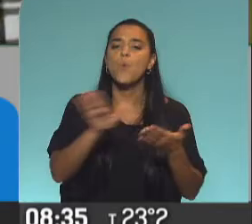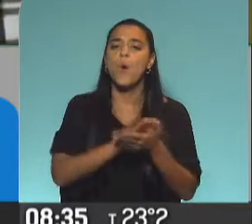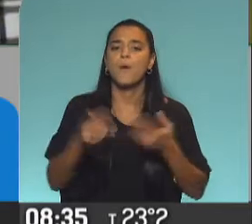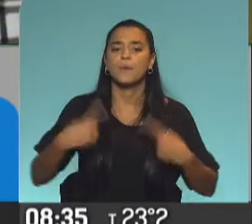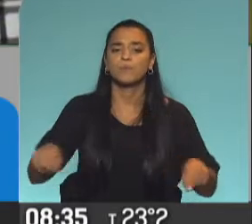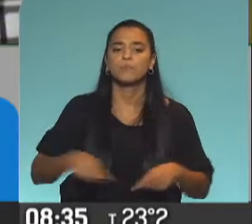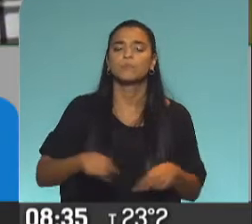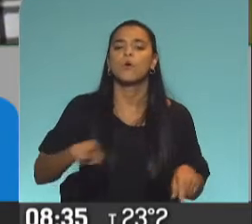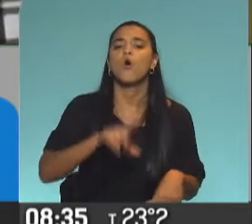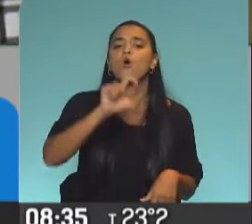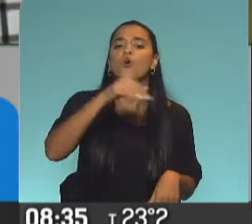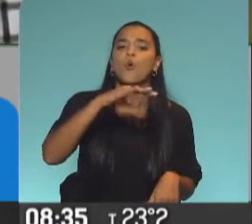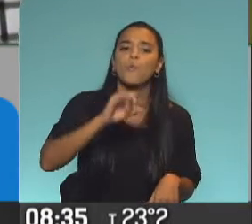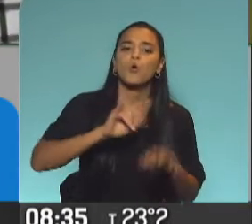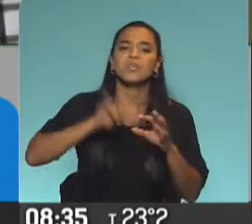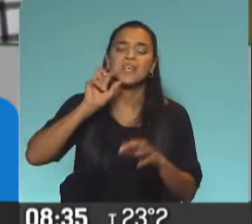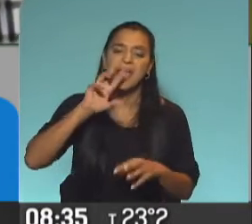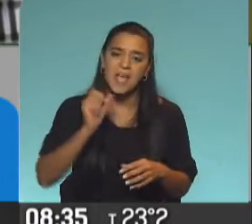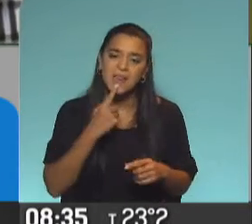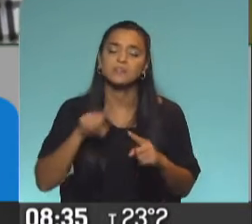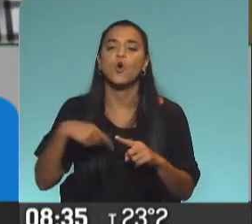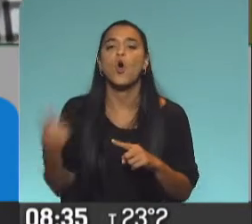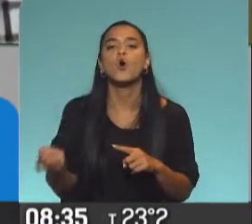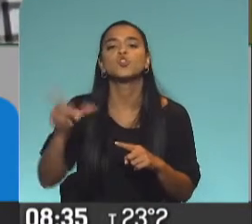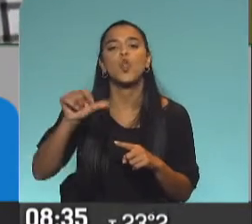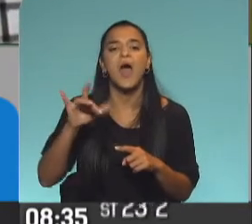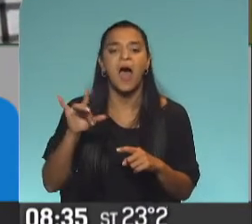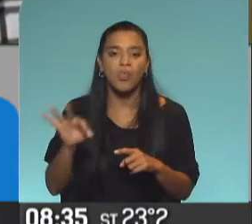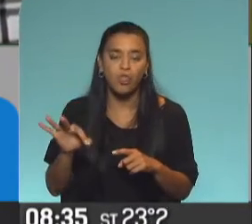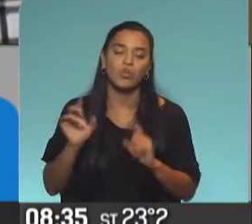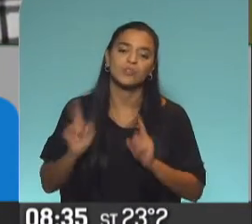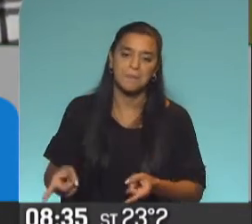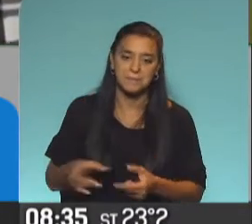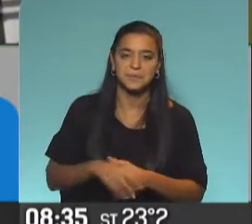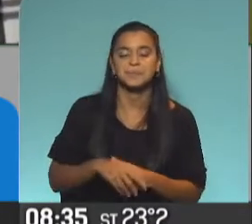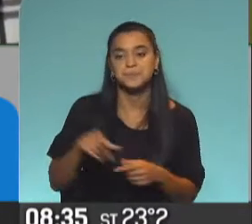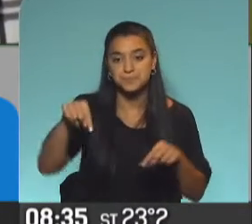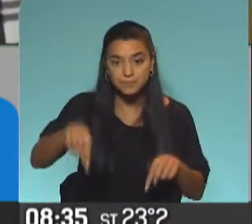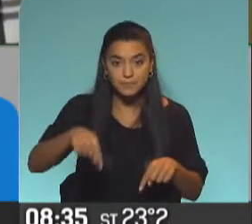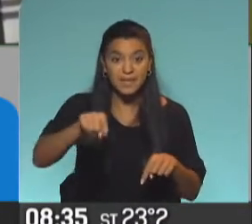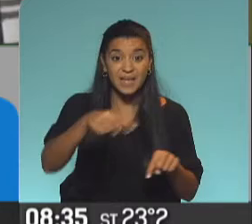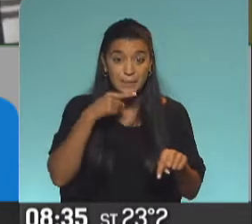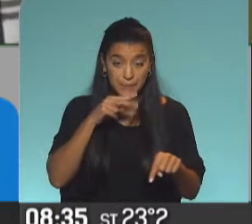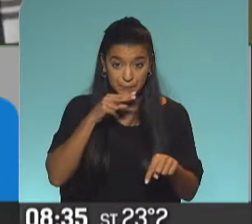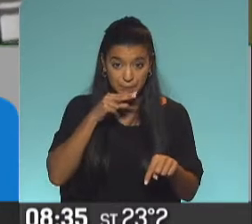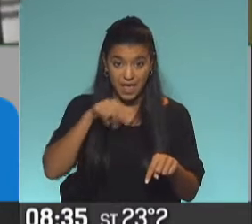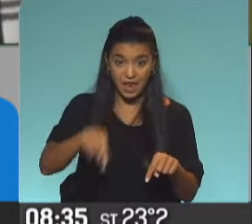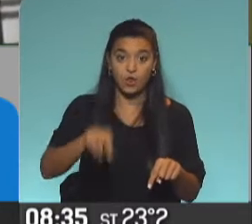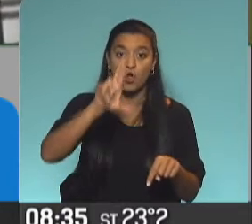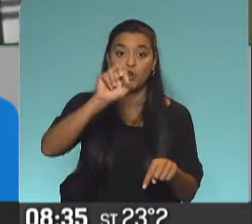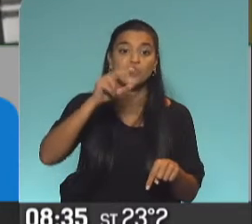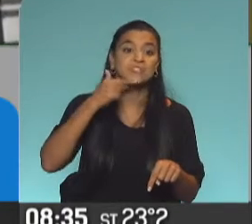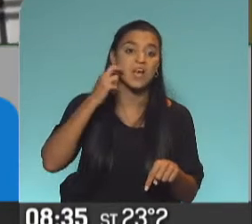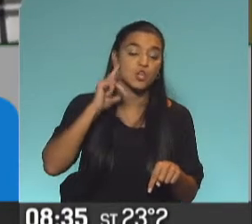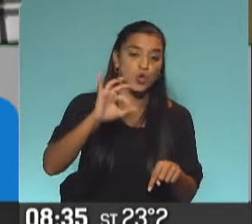Como Quieras y Otro Lado. Además, ya que estamos en el Centro Cultural Recoleta, esto va a ser el viernes la presentación de Rosario Ortega,